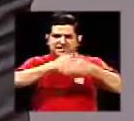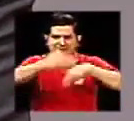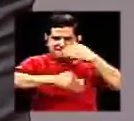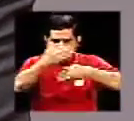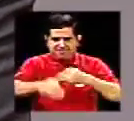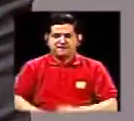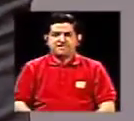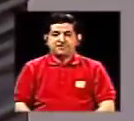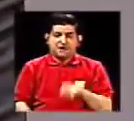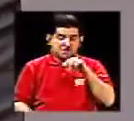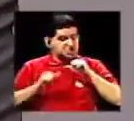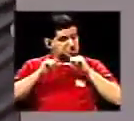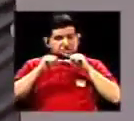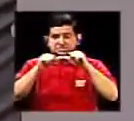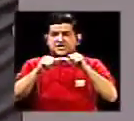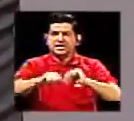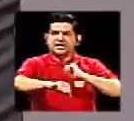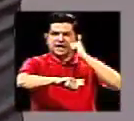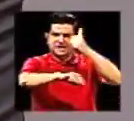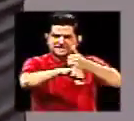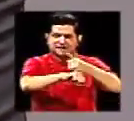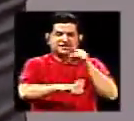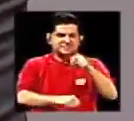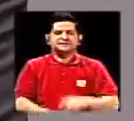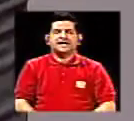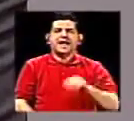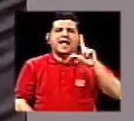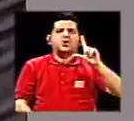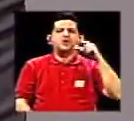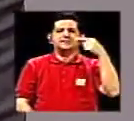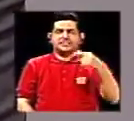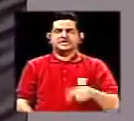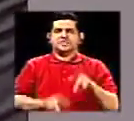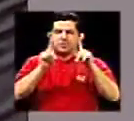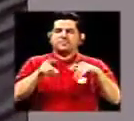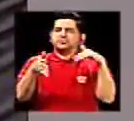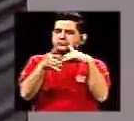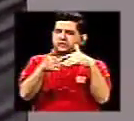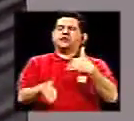por nuestra línea de posicionar a ese Luis Guillermo formado,